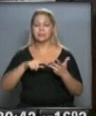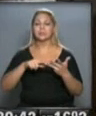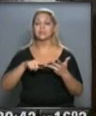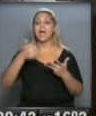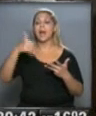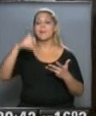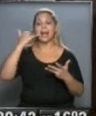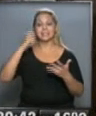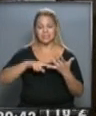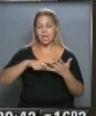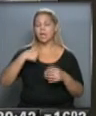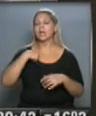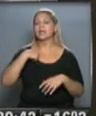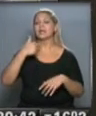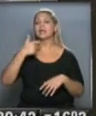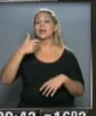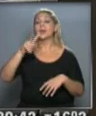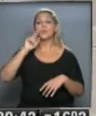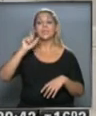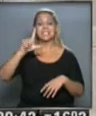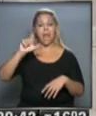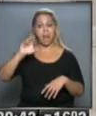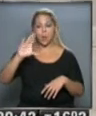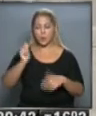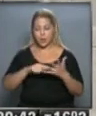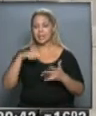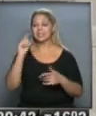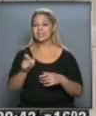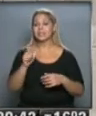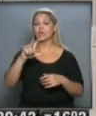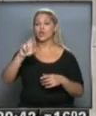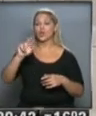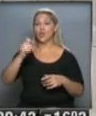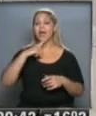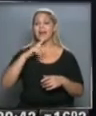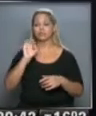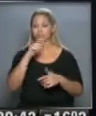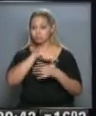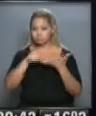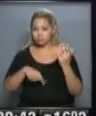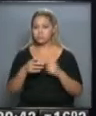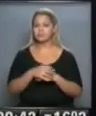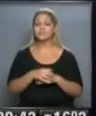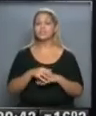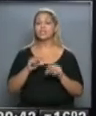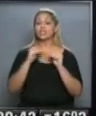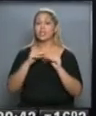Abel Amaya, Bernardo Samuel Villalba y Armando Daniel Croato. Los 7